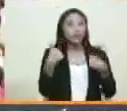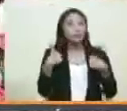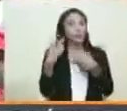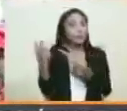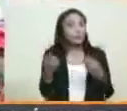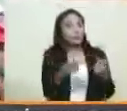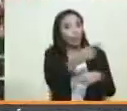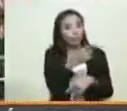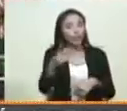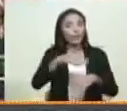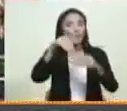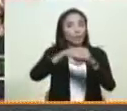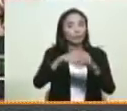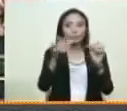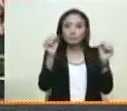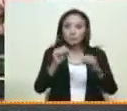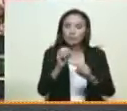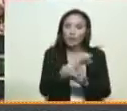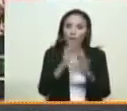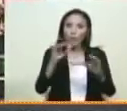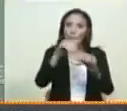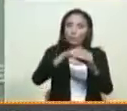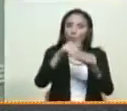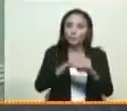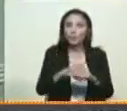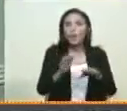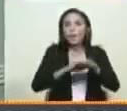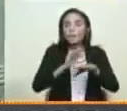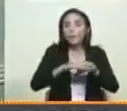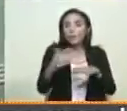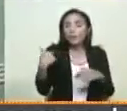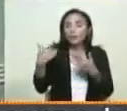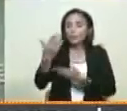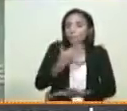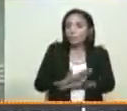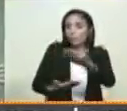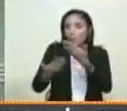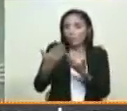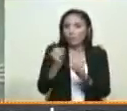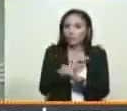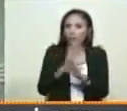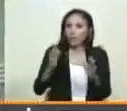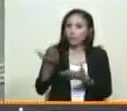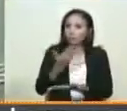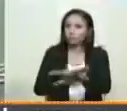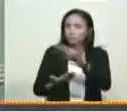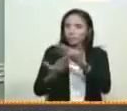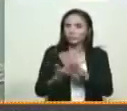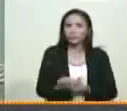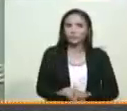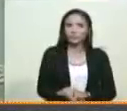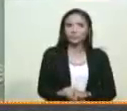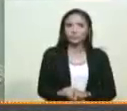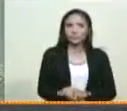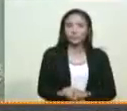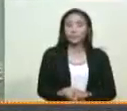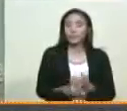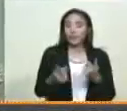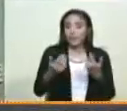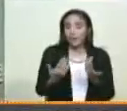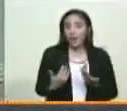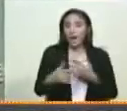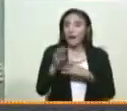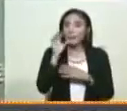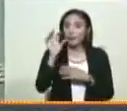a votar. ¿Por qué? Porque la cosa es dando y dando. La patria te da,